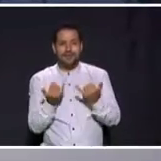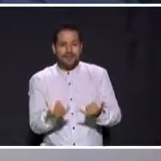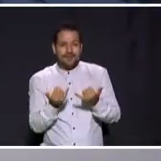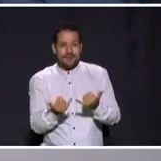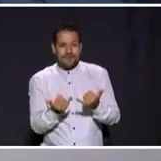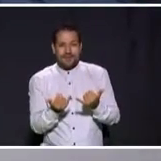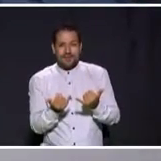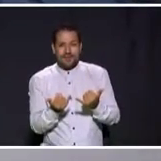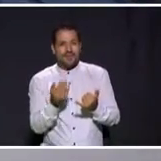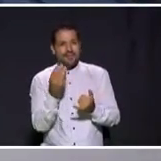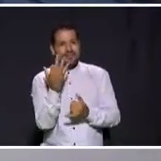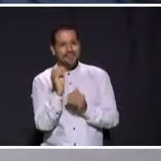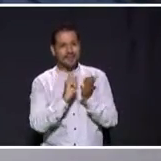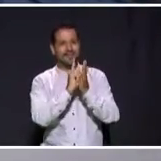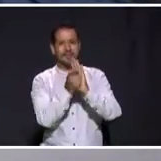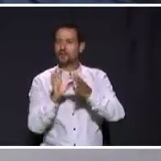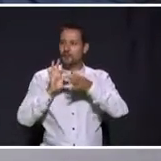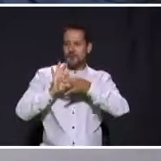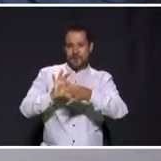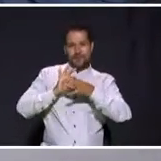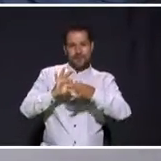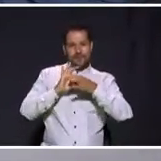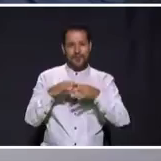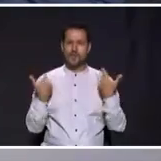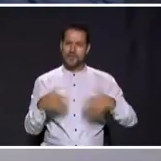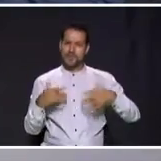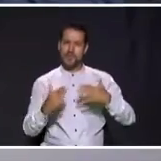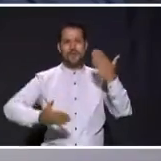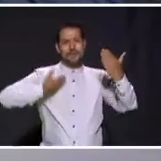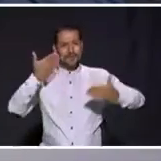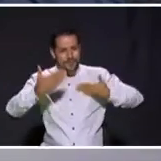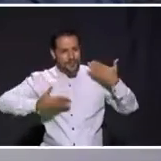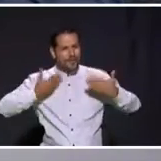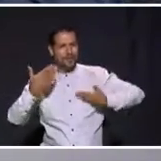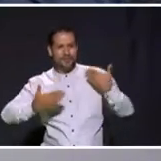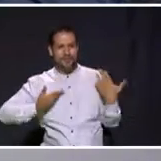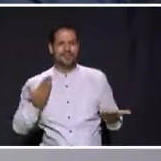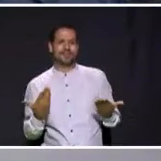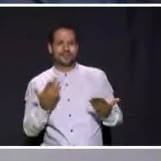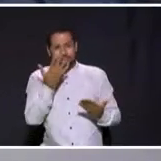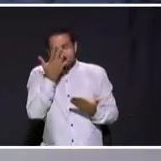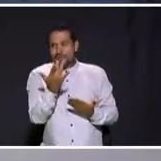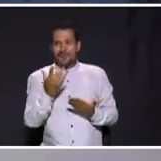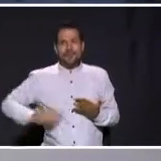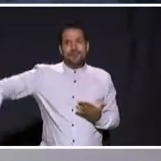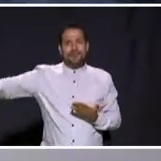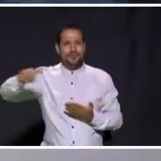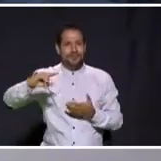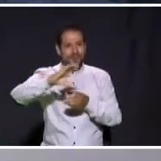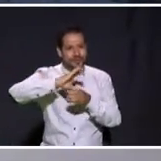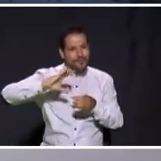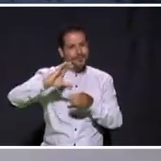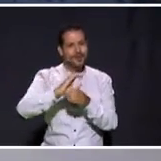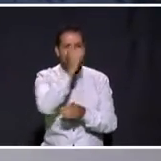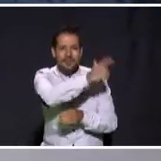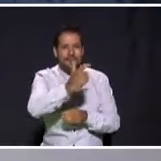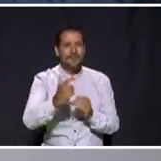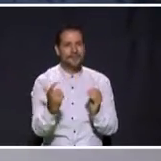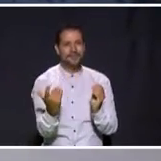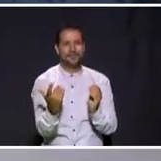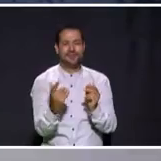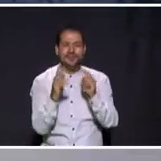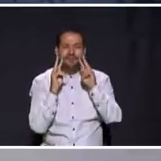manera de minuto 30 claro que sí que no sé además nos genera mucha satisfacción porque es vincular a los ciudadanos a los televidentes y lectores para